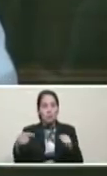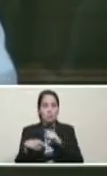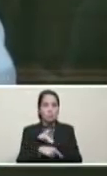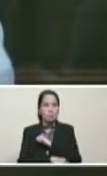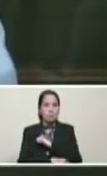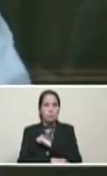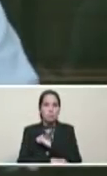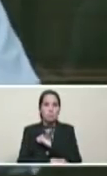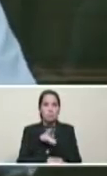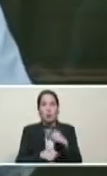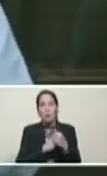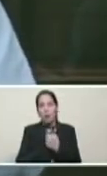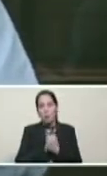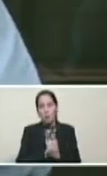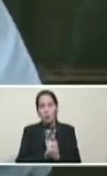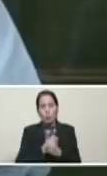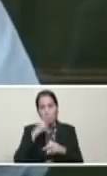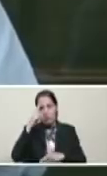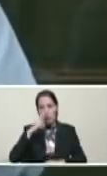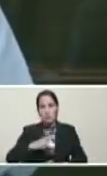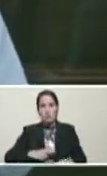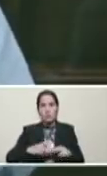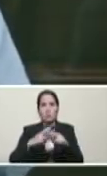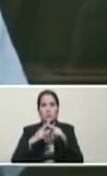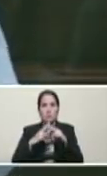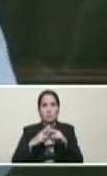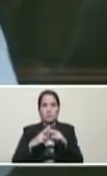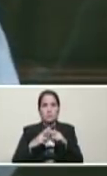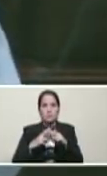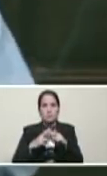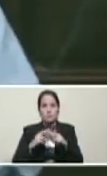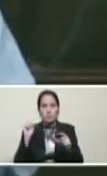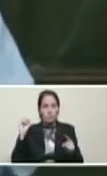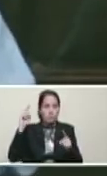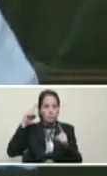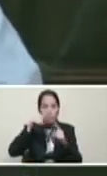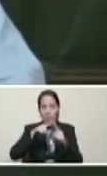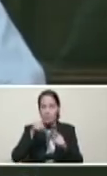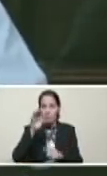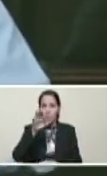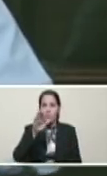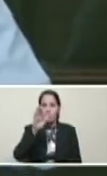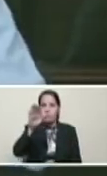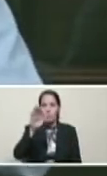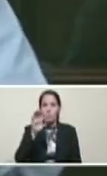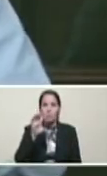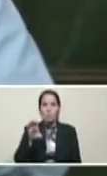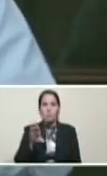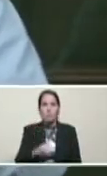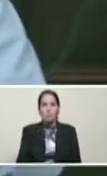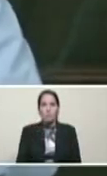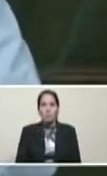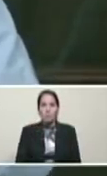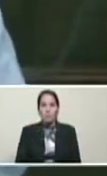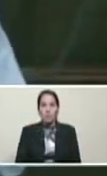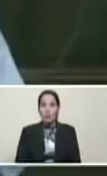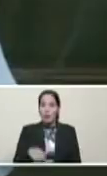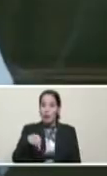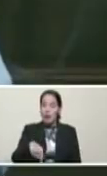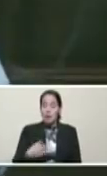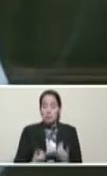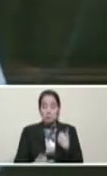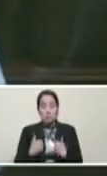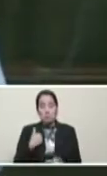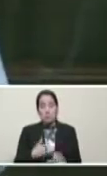amor humilde por el destino de nuestra patria hoy tenemos miércoles productivos aquí está el vicepresidente